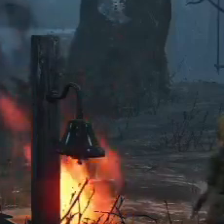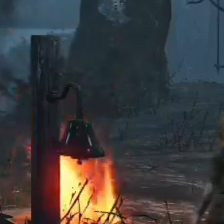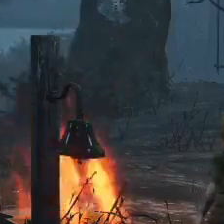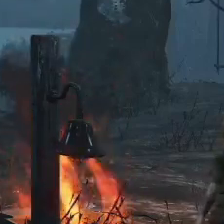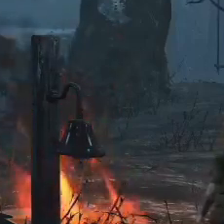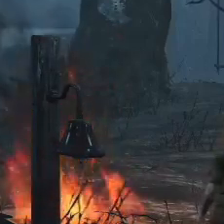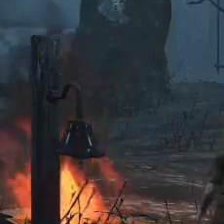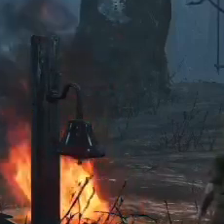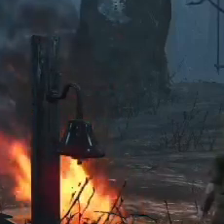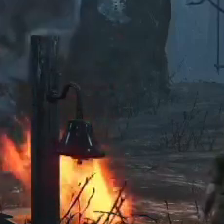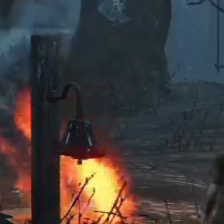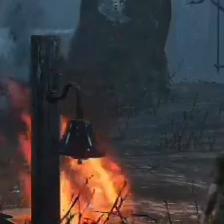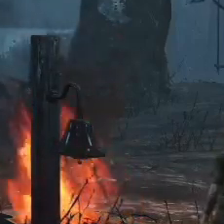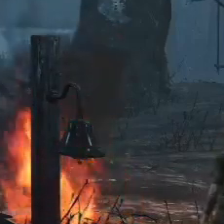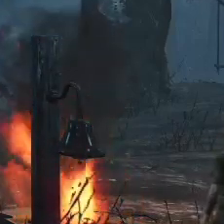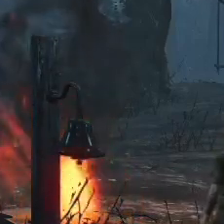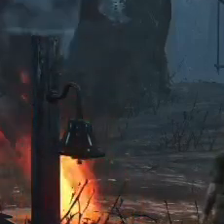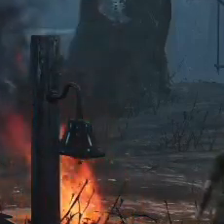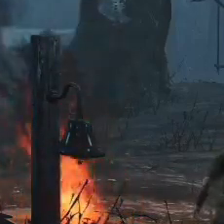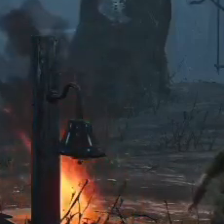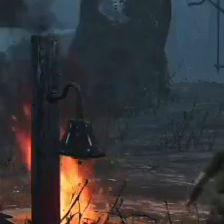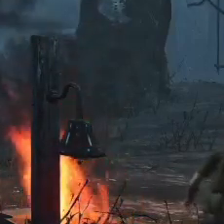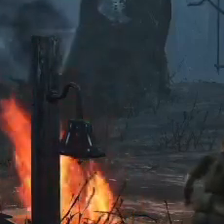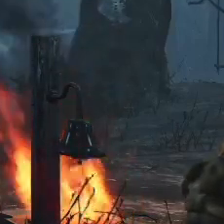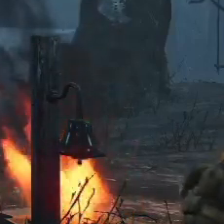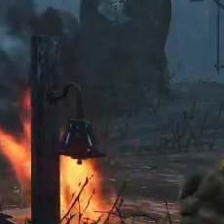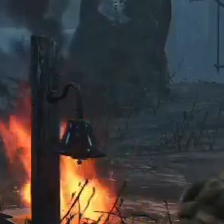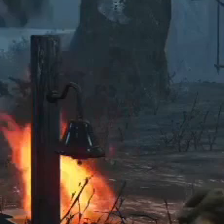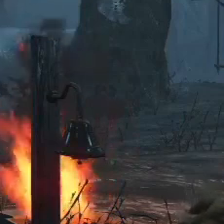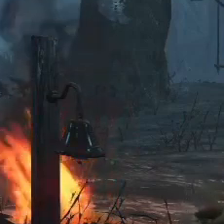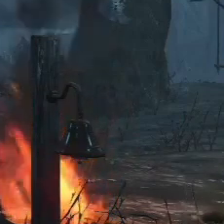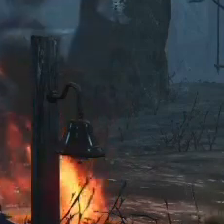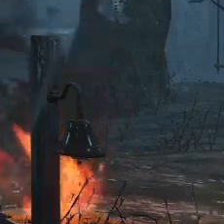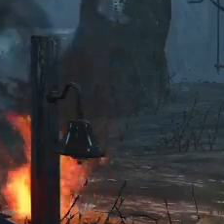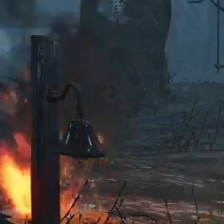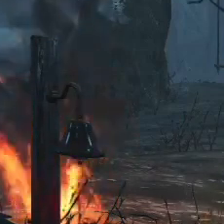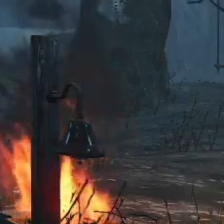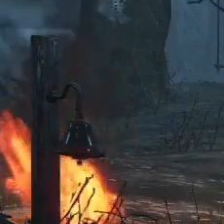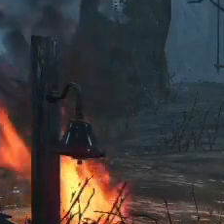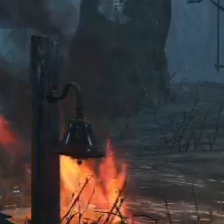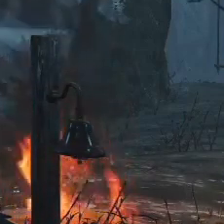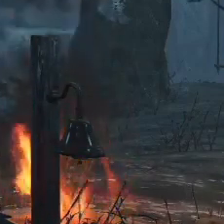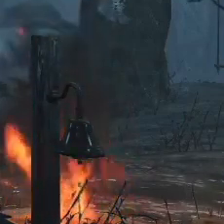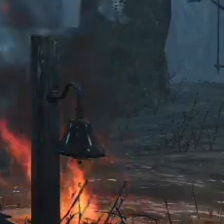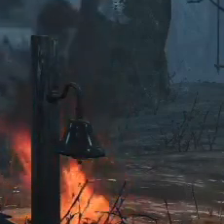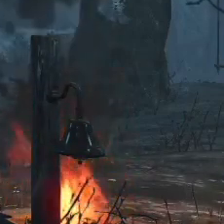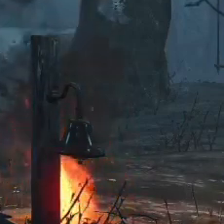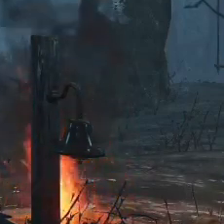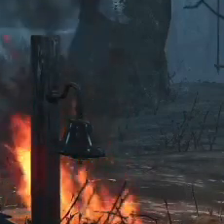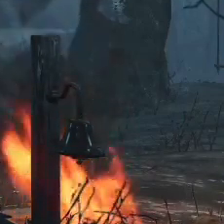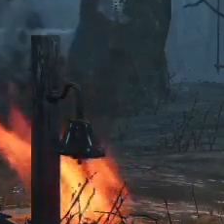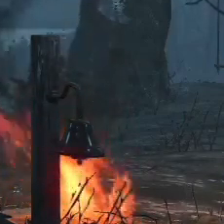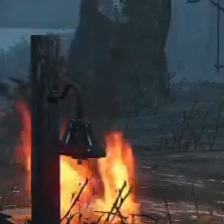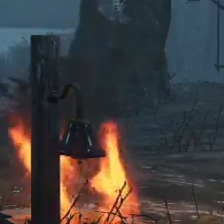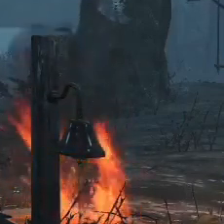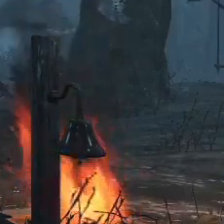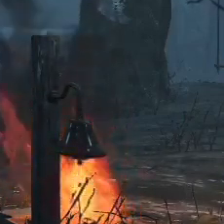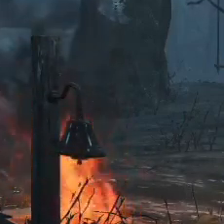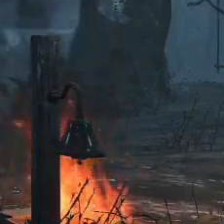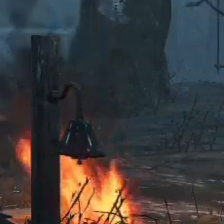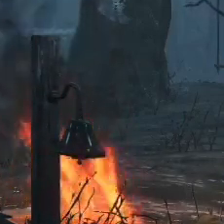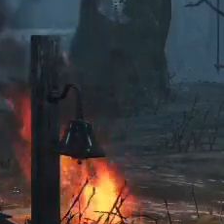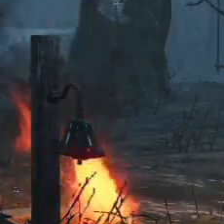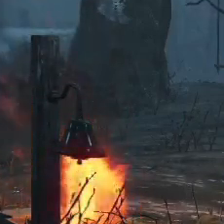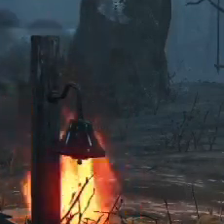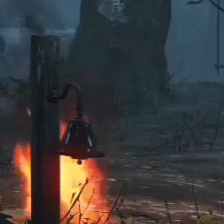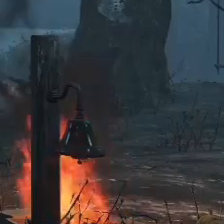tos por eso la gente está cansada de pagar pensiones porque suceden este tipo de cosas fuera de que las pensiones se